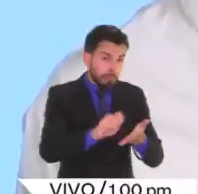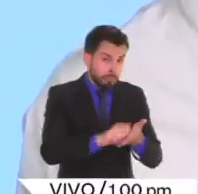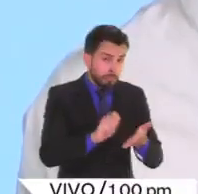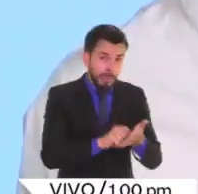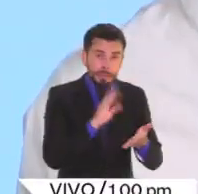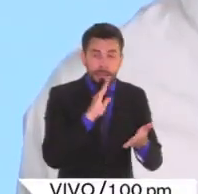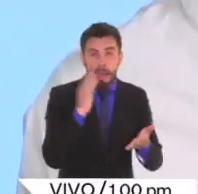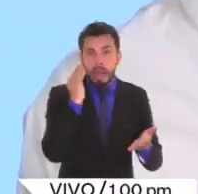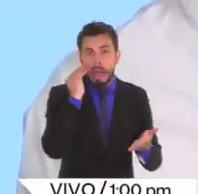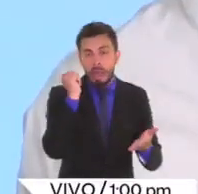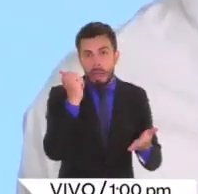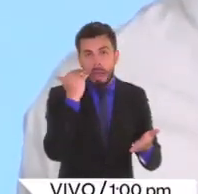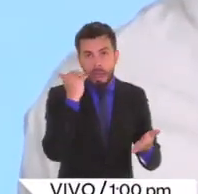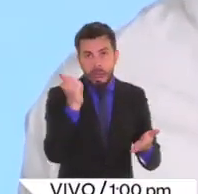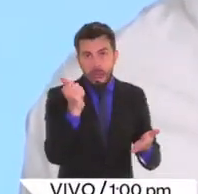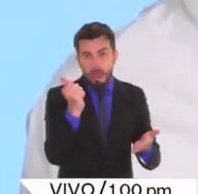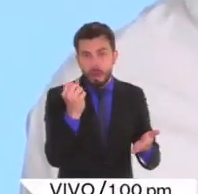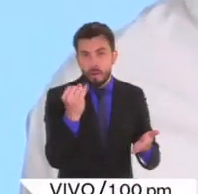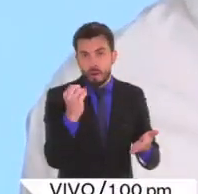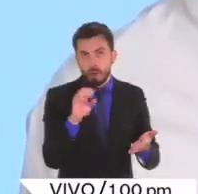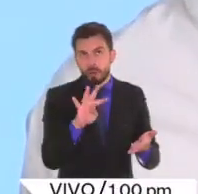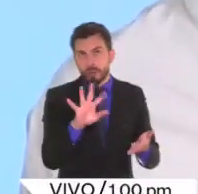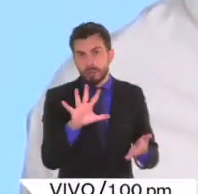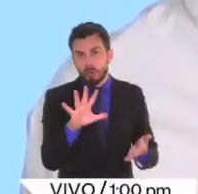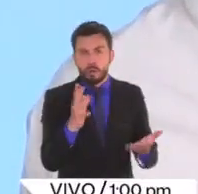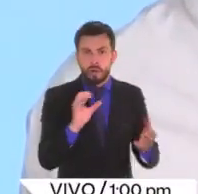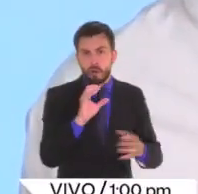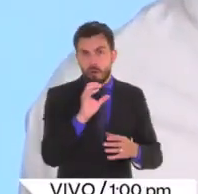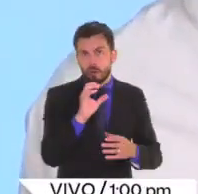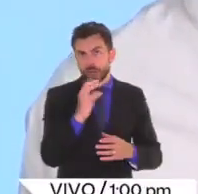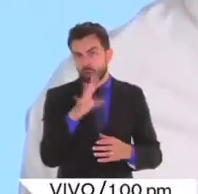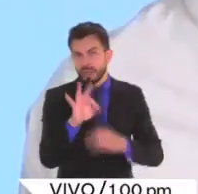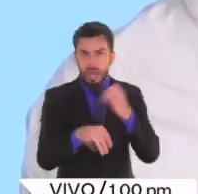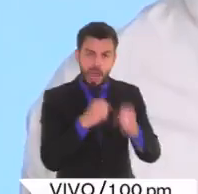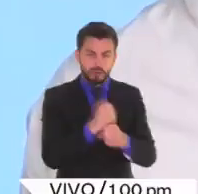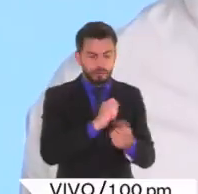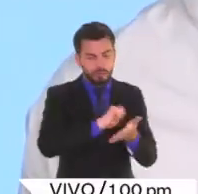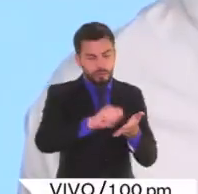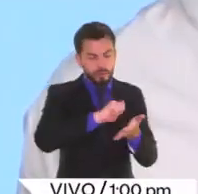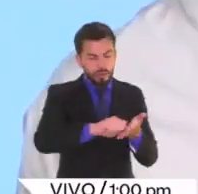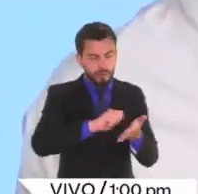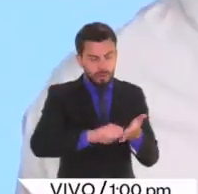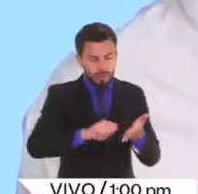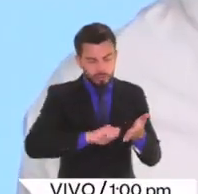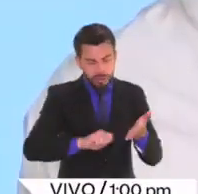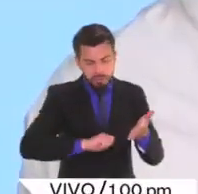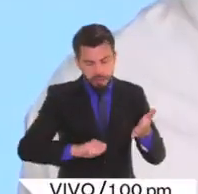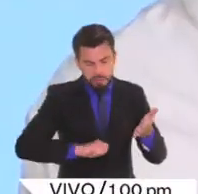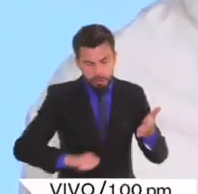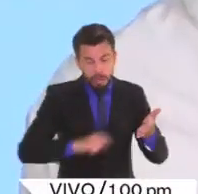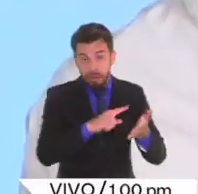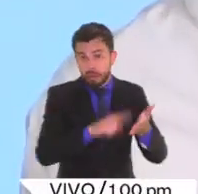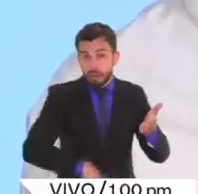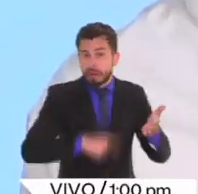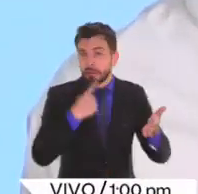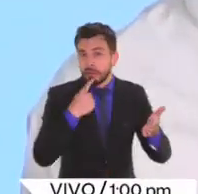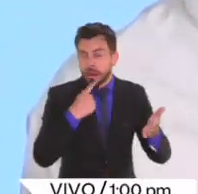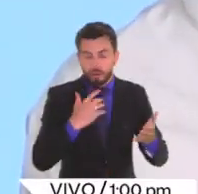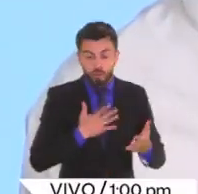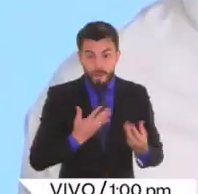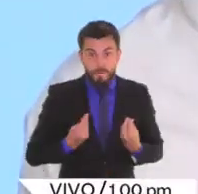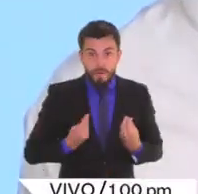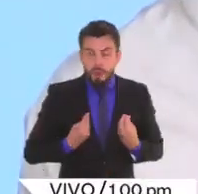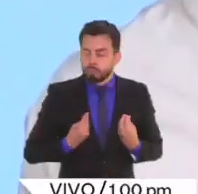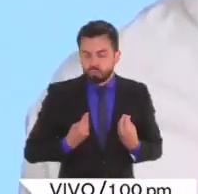señora de cerca de 45 a 50 años quien manifestaba la voluntad en vida de